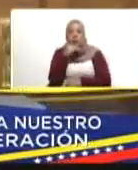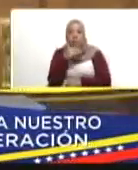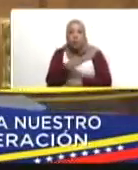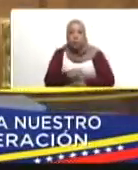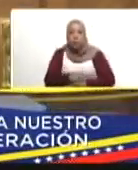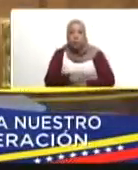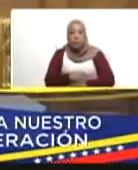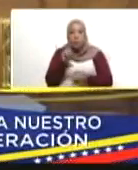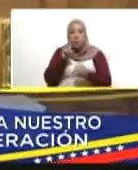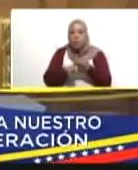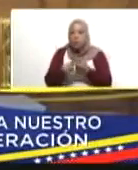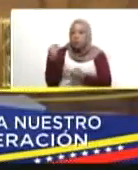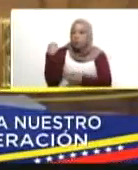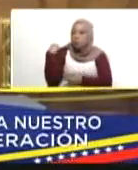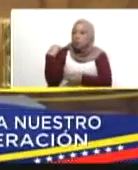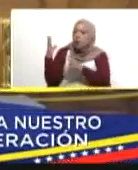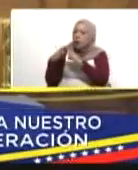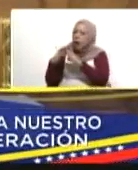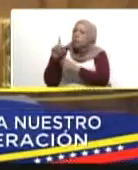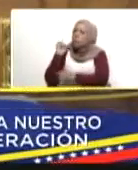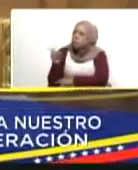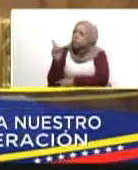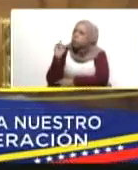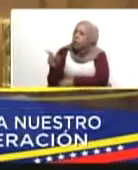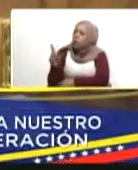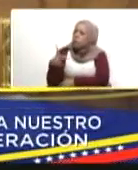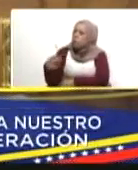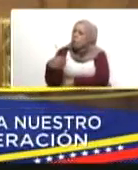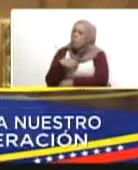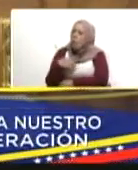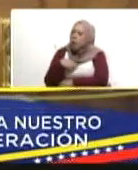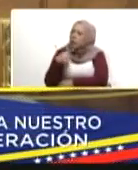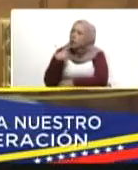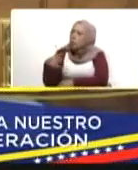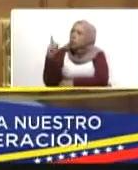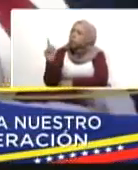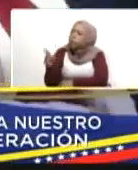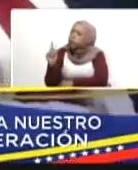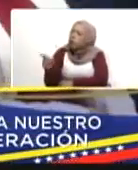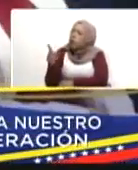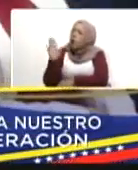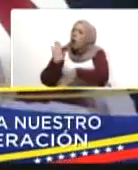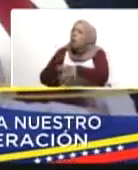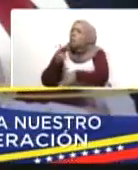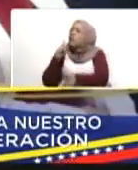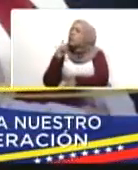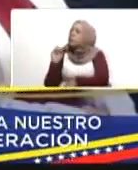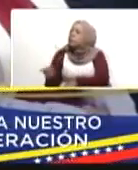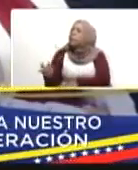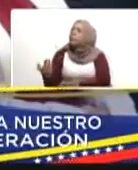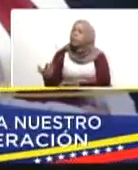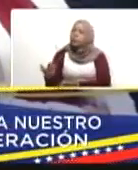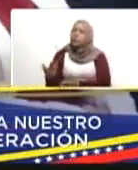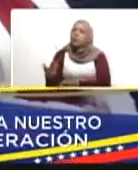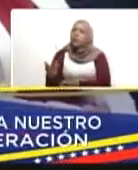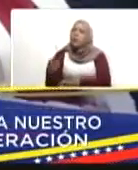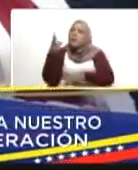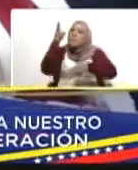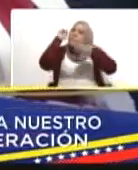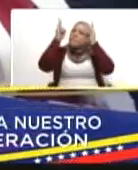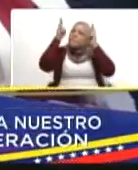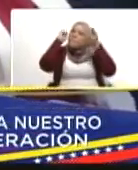ya me iba a reclamar cuando lleguemos a la casa no debes decir eso por qué dijiste eso maburro